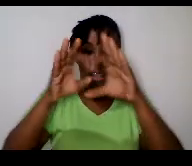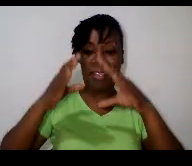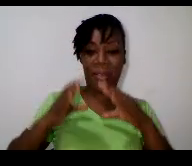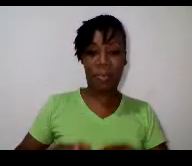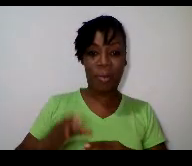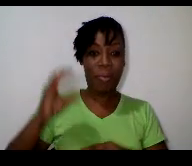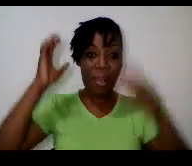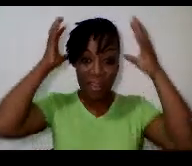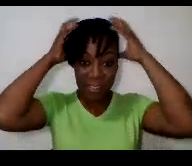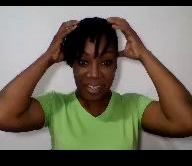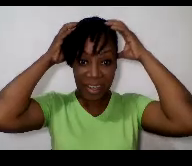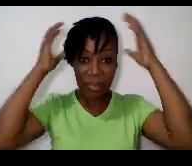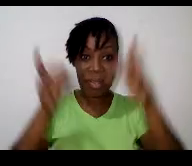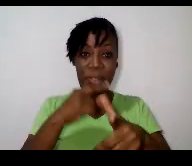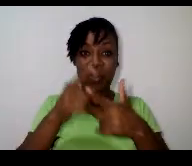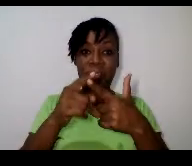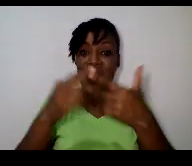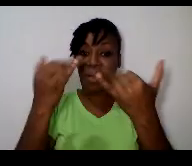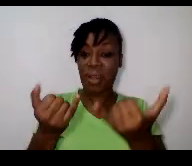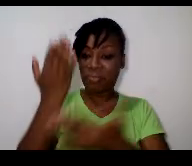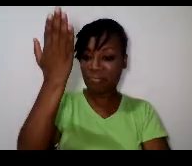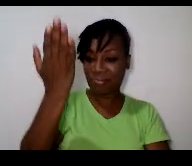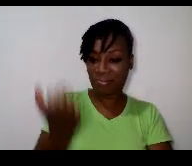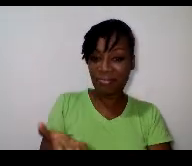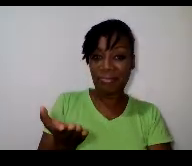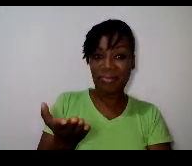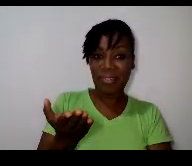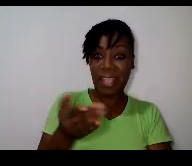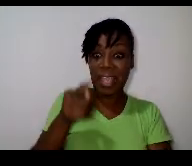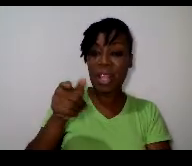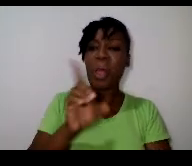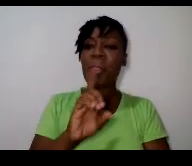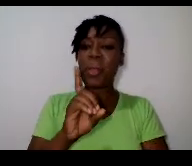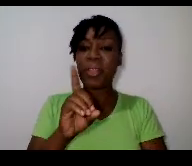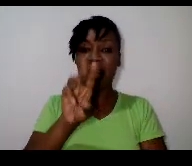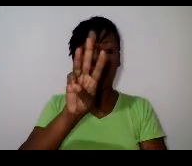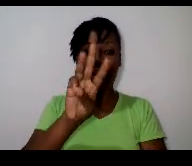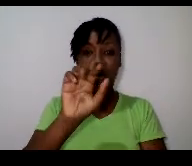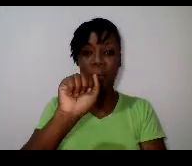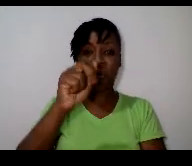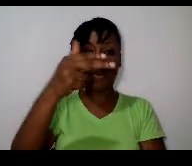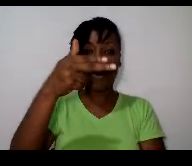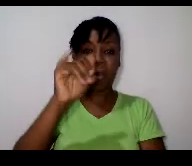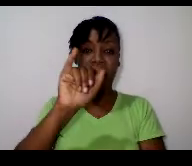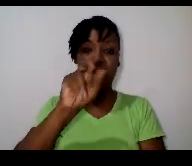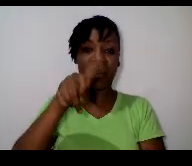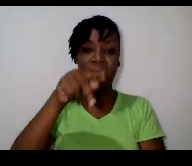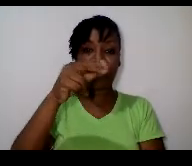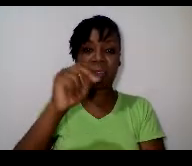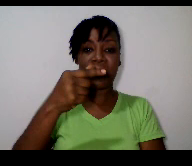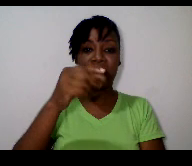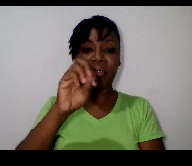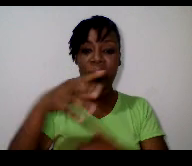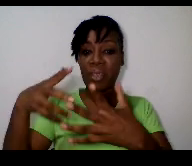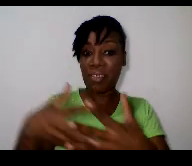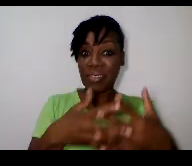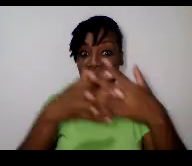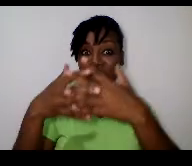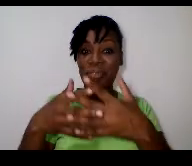cerebro. Así que sin más preámbulo, nos conectamos con ella hasta Washington, en Estados Unidos. Karina, buenas tardes, adelante.